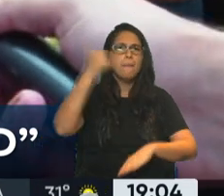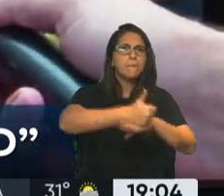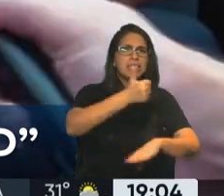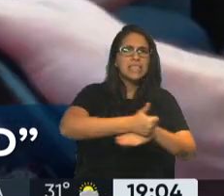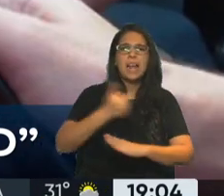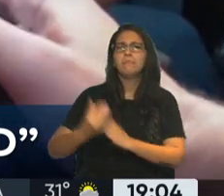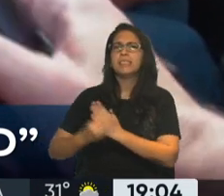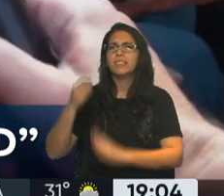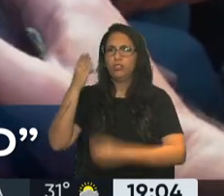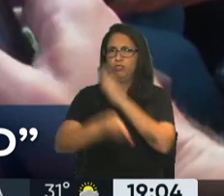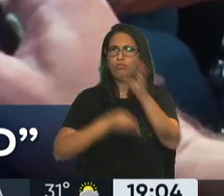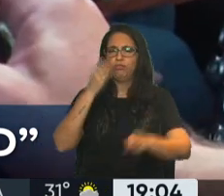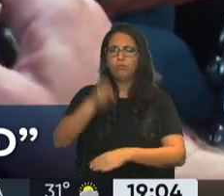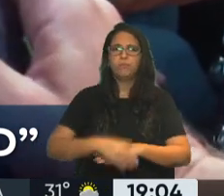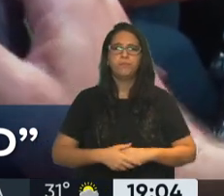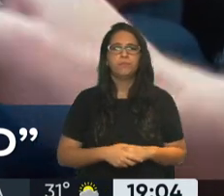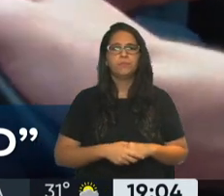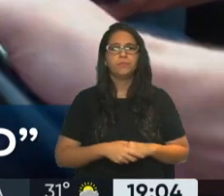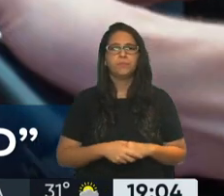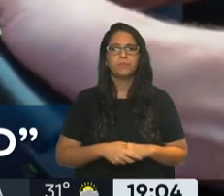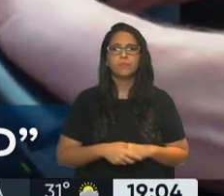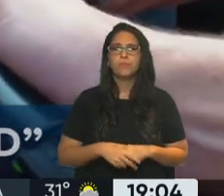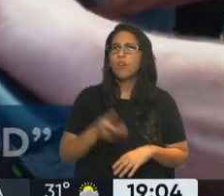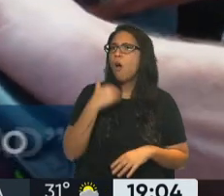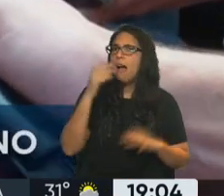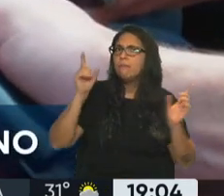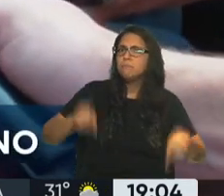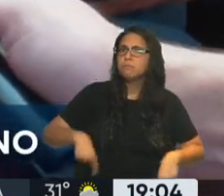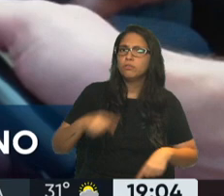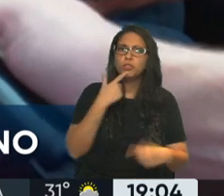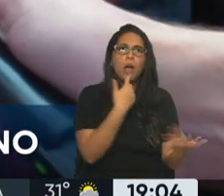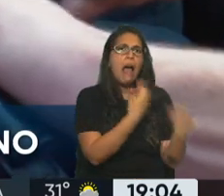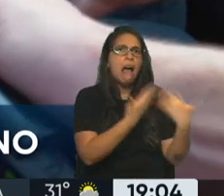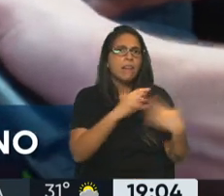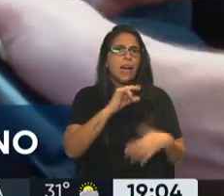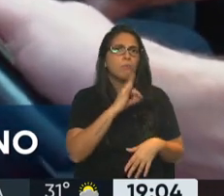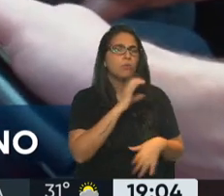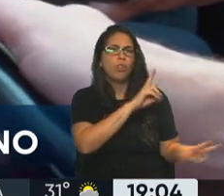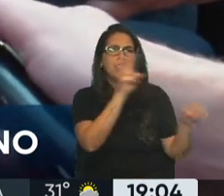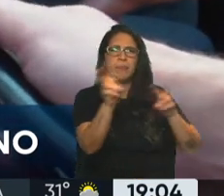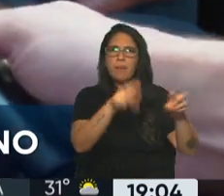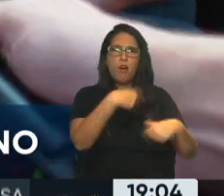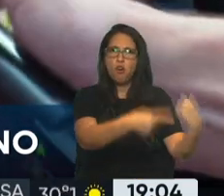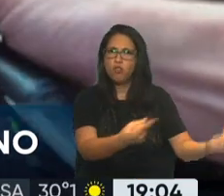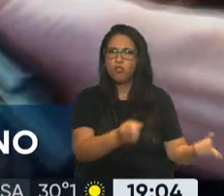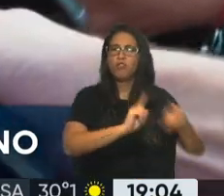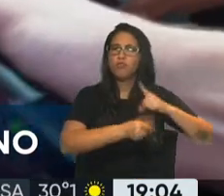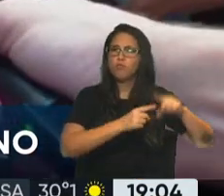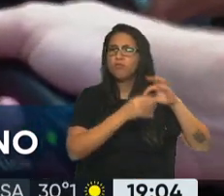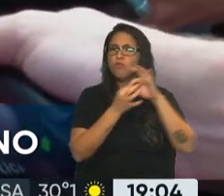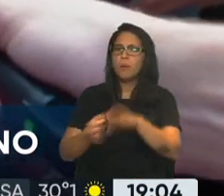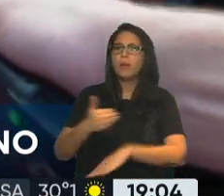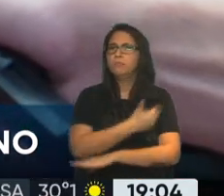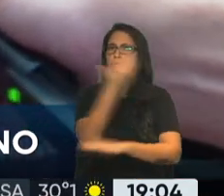los ministros el fondo que lugar recién nada no sé nada No estuve conversando con caputo sobre estos temas vinculado con el plenario de